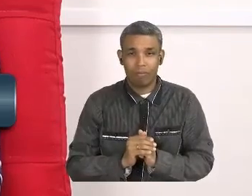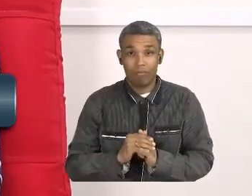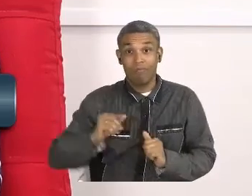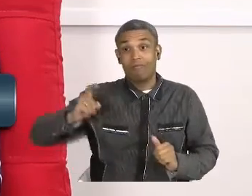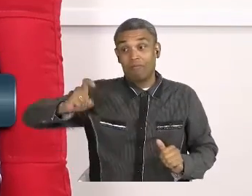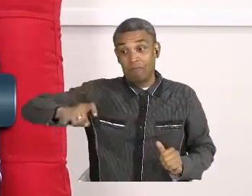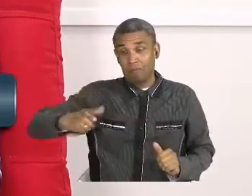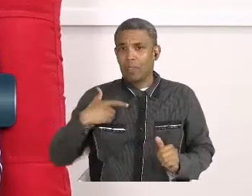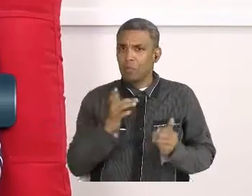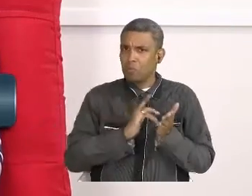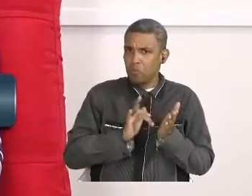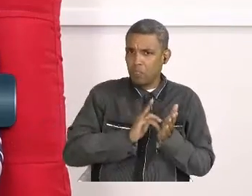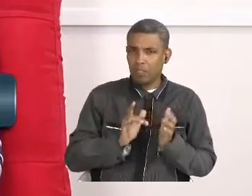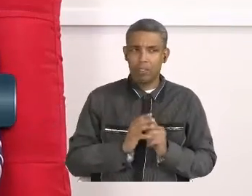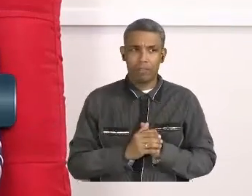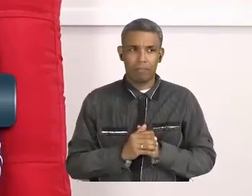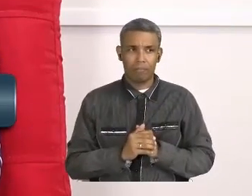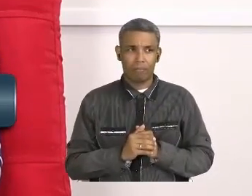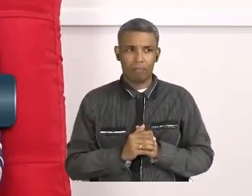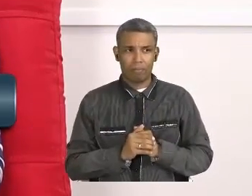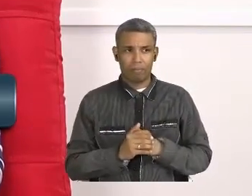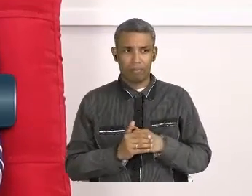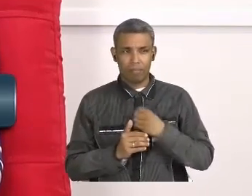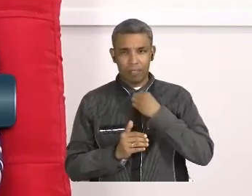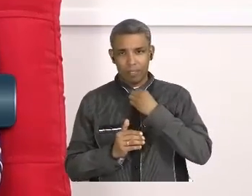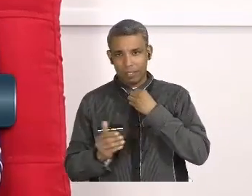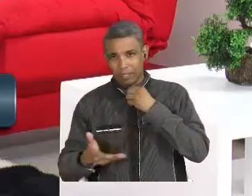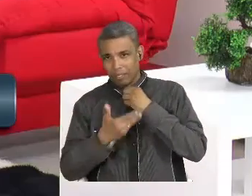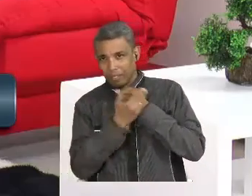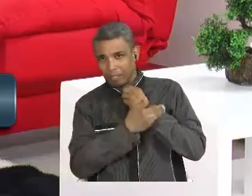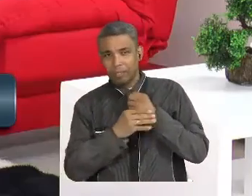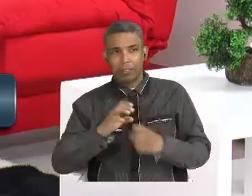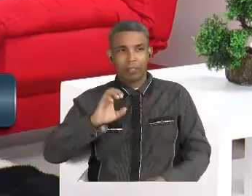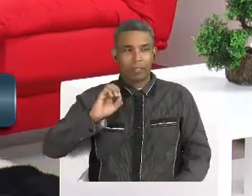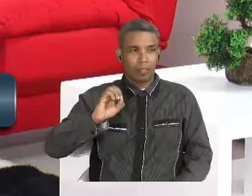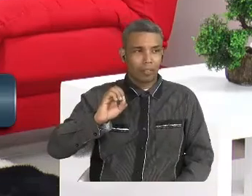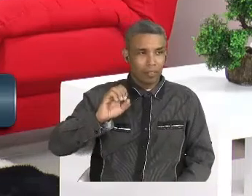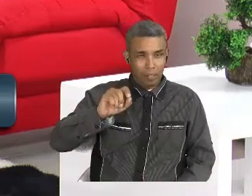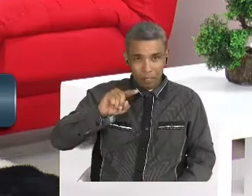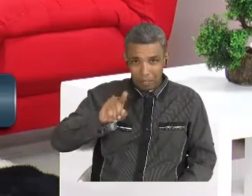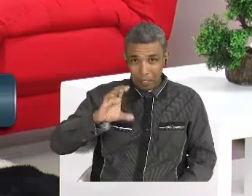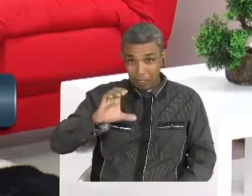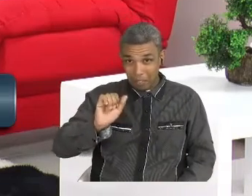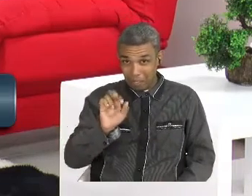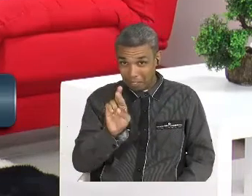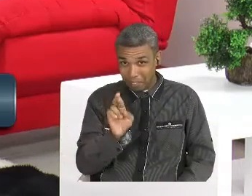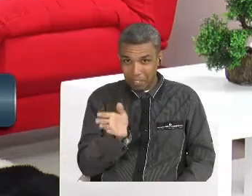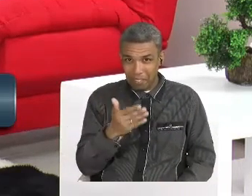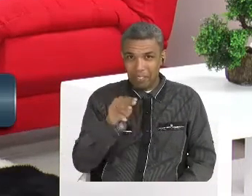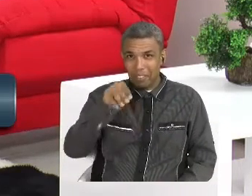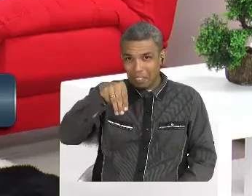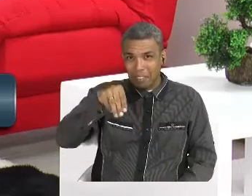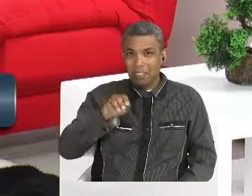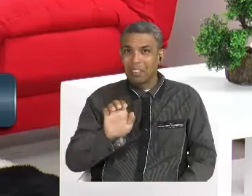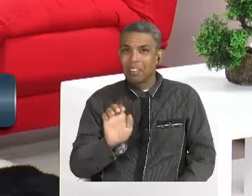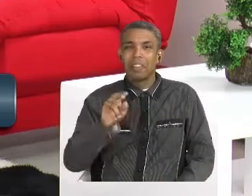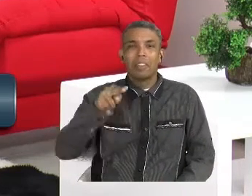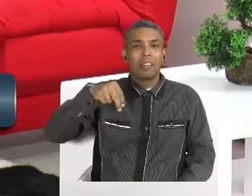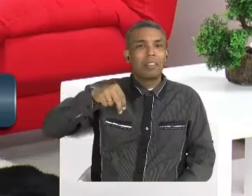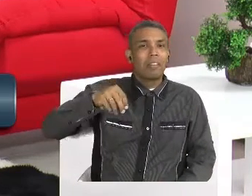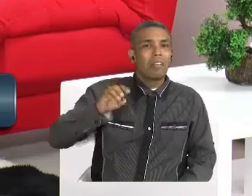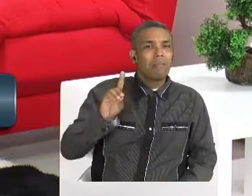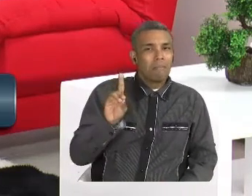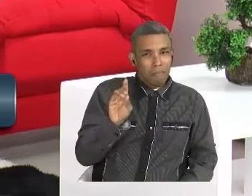en este bello municipio. Nos acompaña Óscar Méndez, director de Socorro Municipal de la Cruz Roja Colombiana, acá en